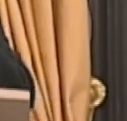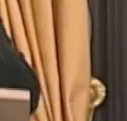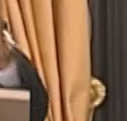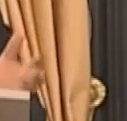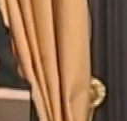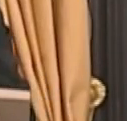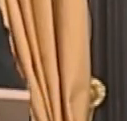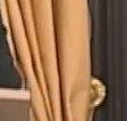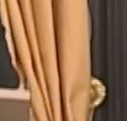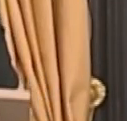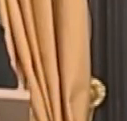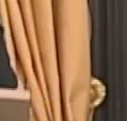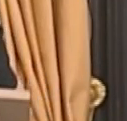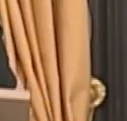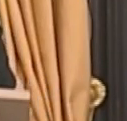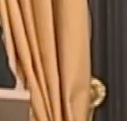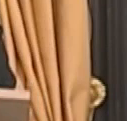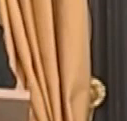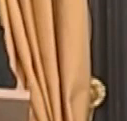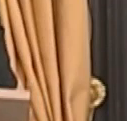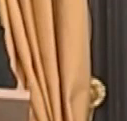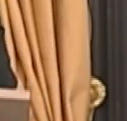Una gran explosión, compañero.